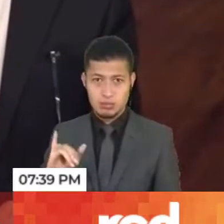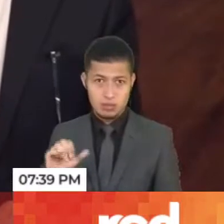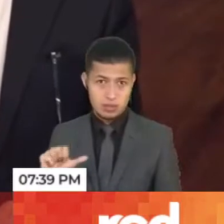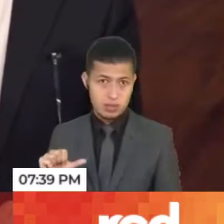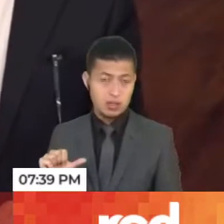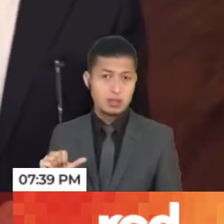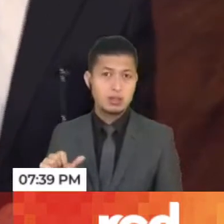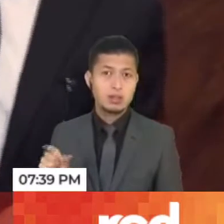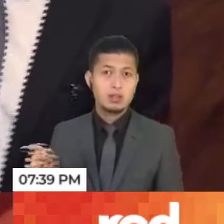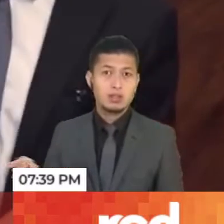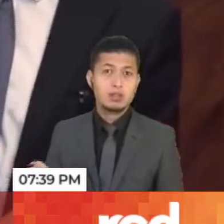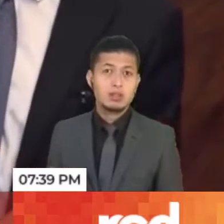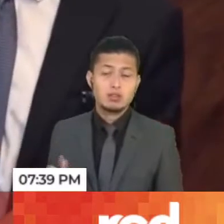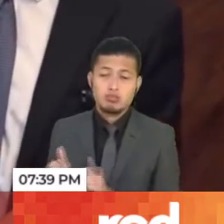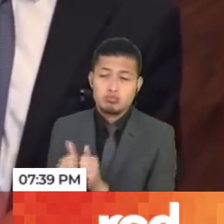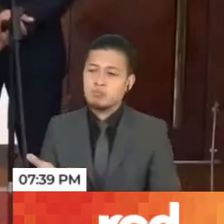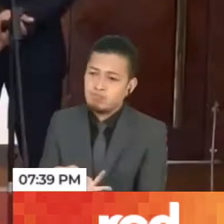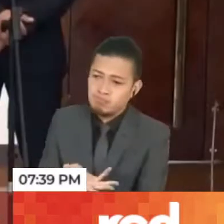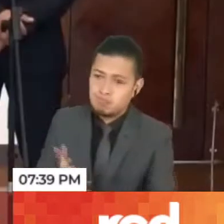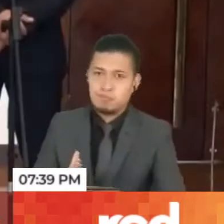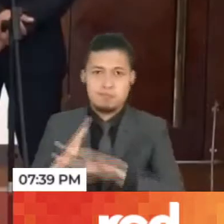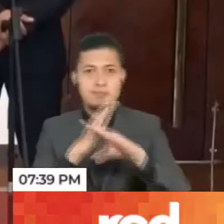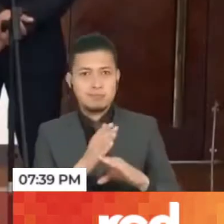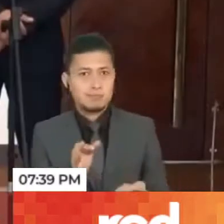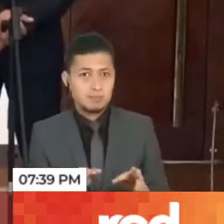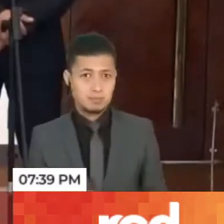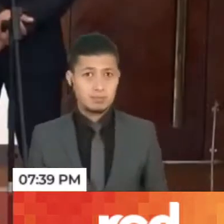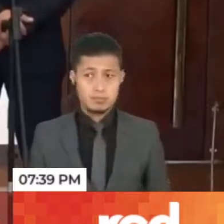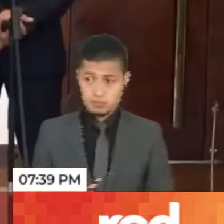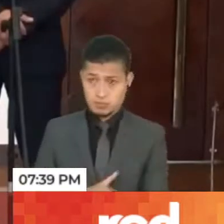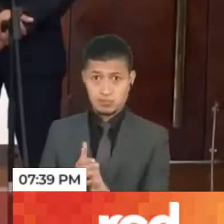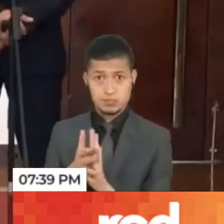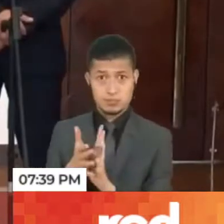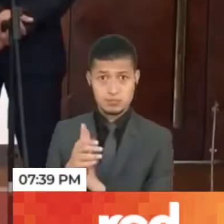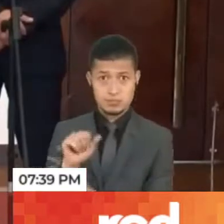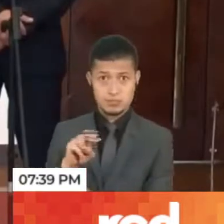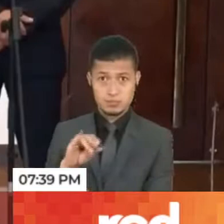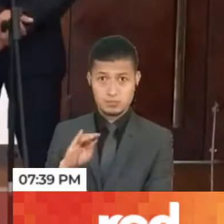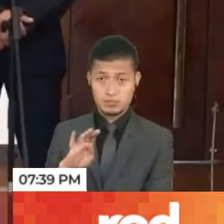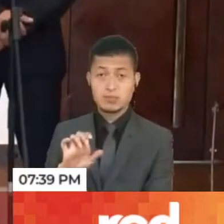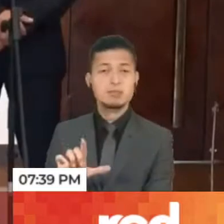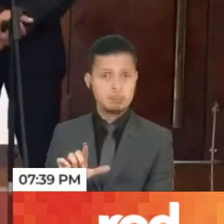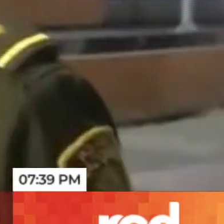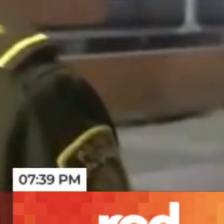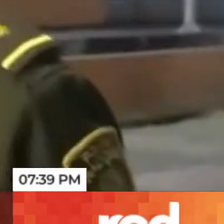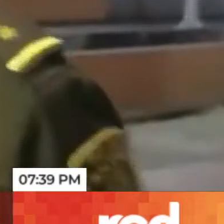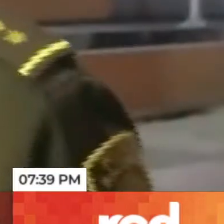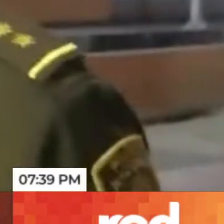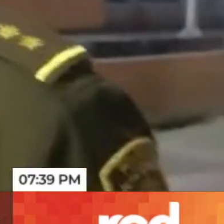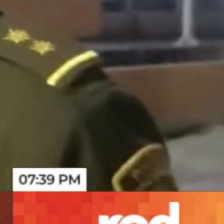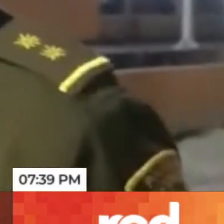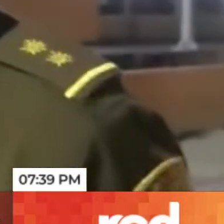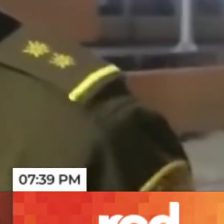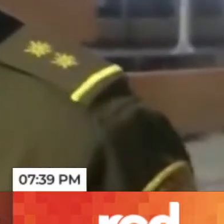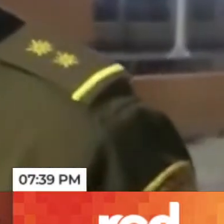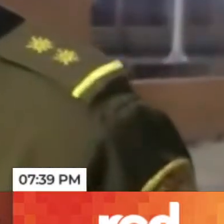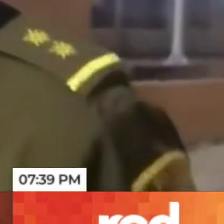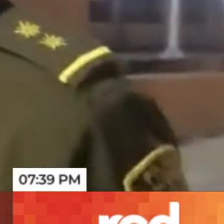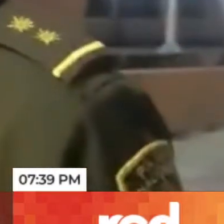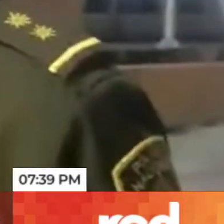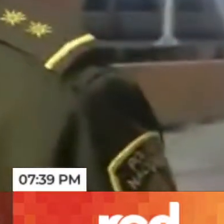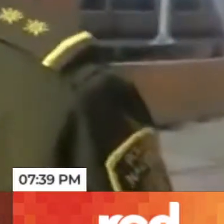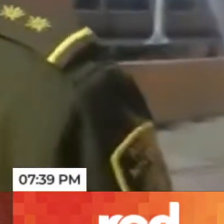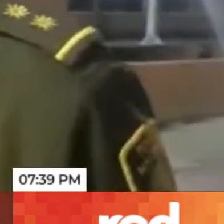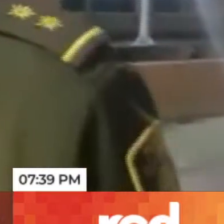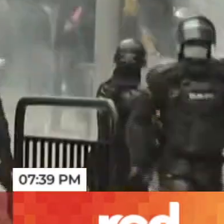desde que tenía 14 años a 0 no sólo agradeció a la alcaldesa por la confianza en su trabajo sino al general de la policía con el que